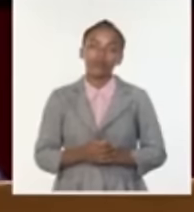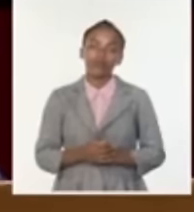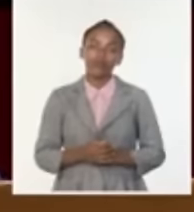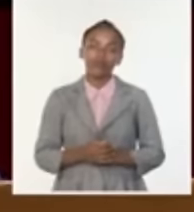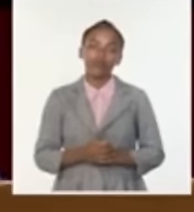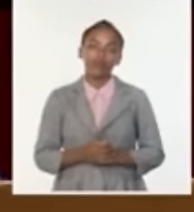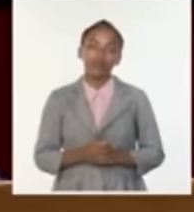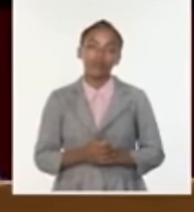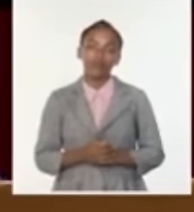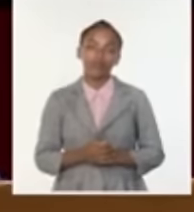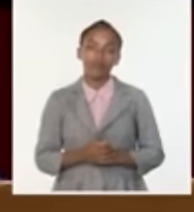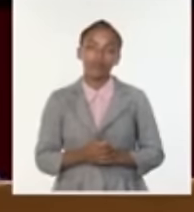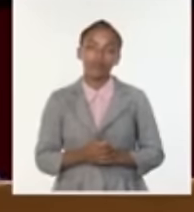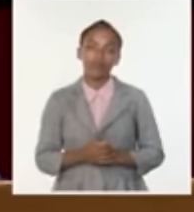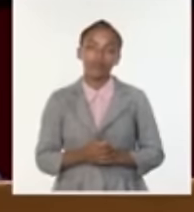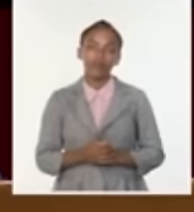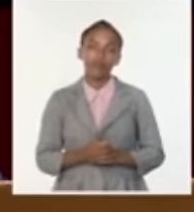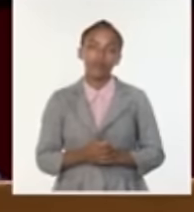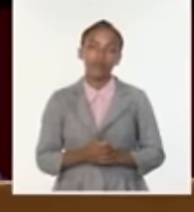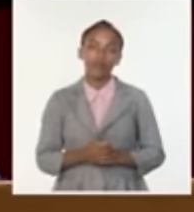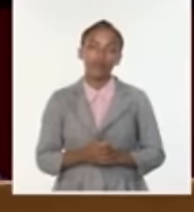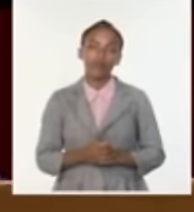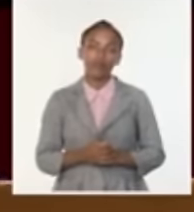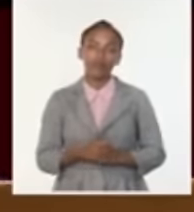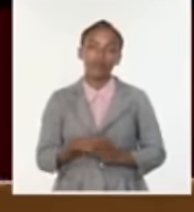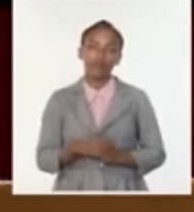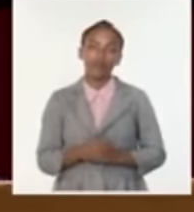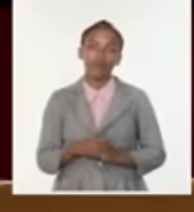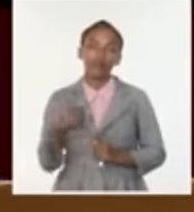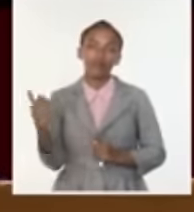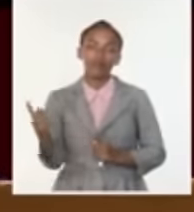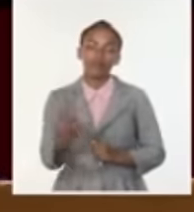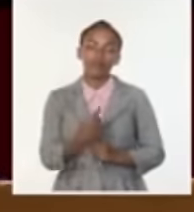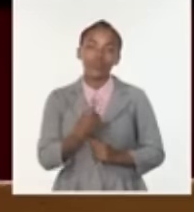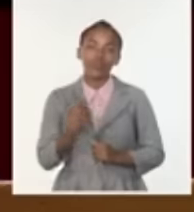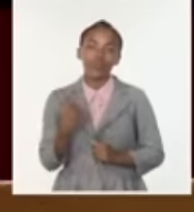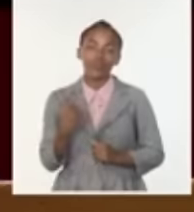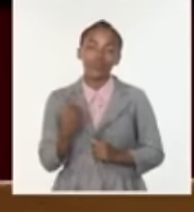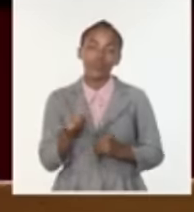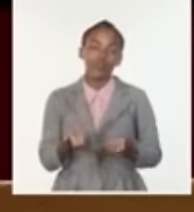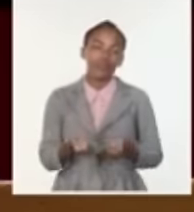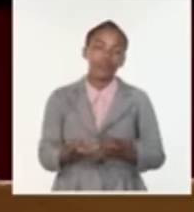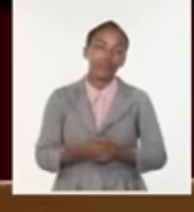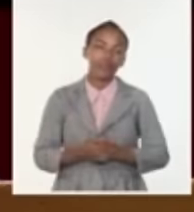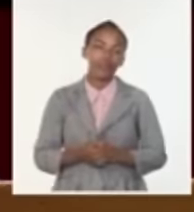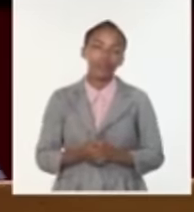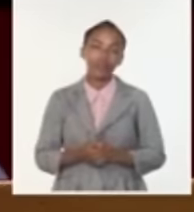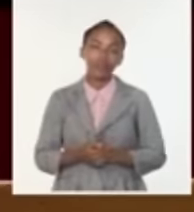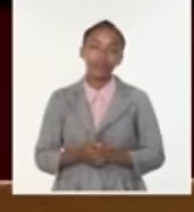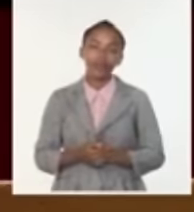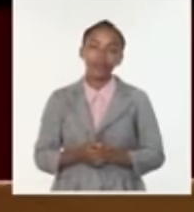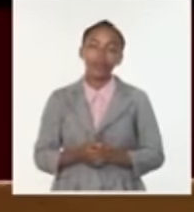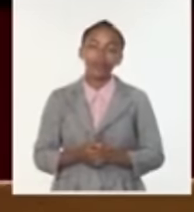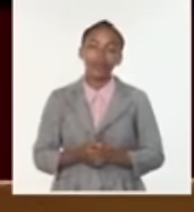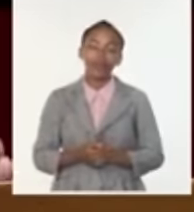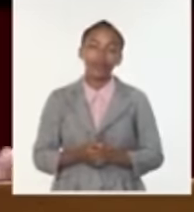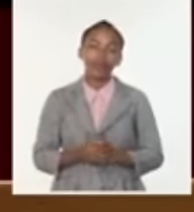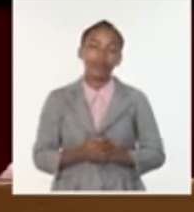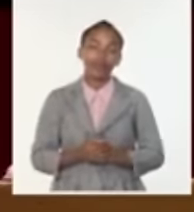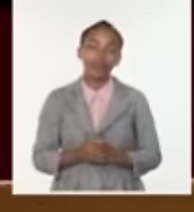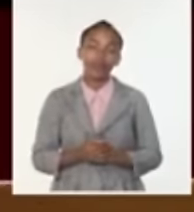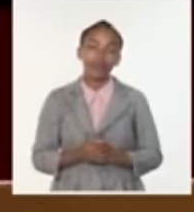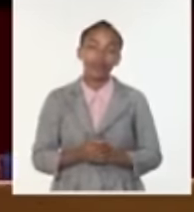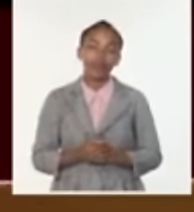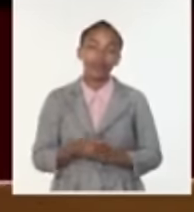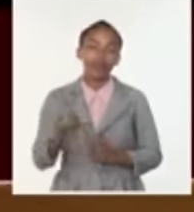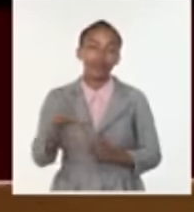Nosotros vamos a continuar con este enfrentamiento y para eso incluso se